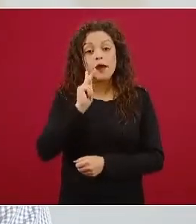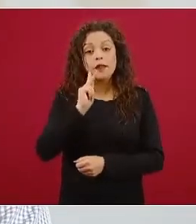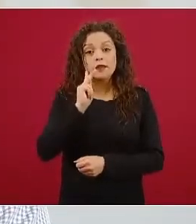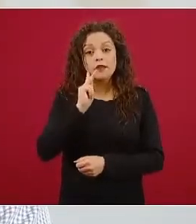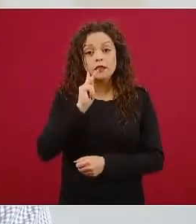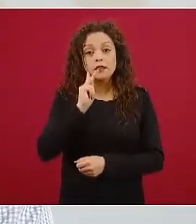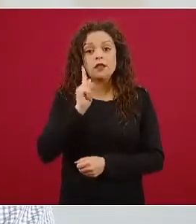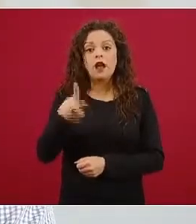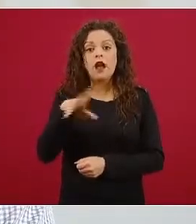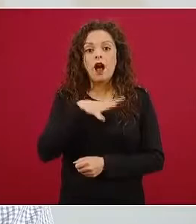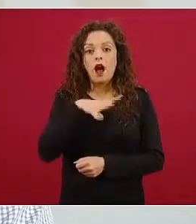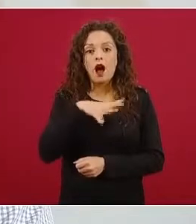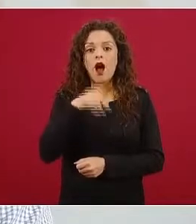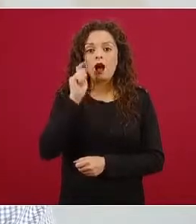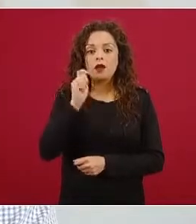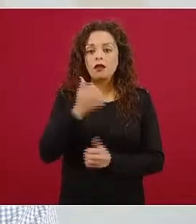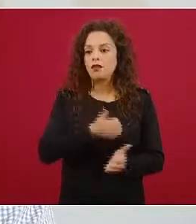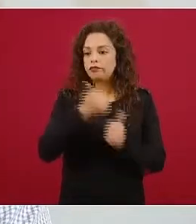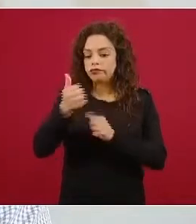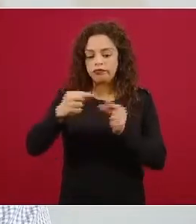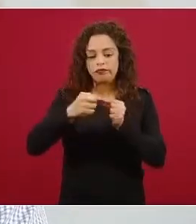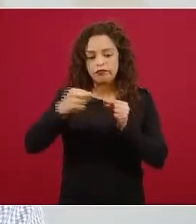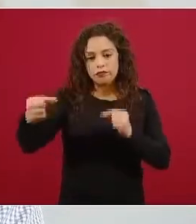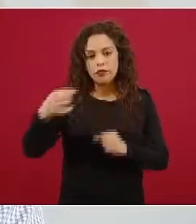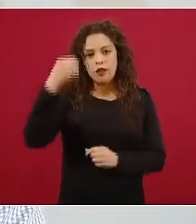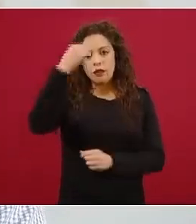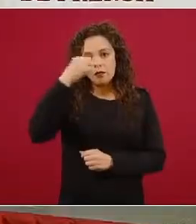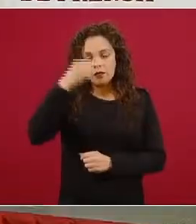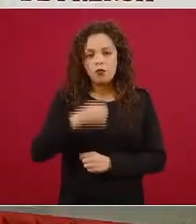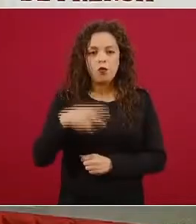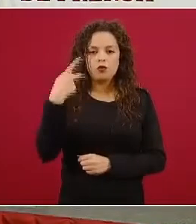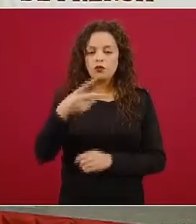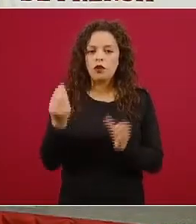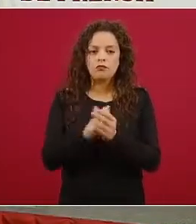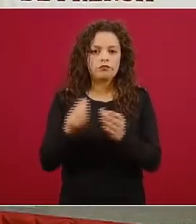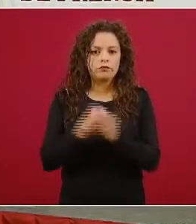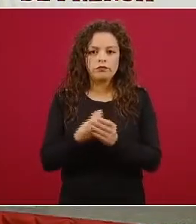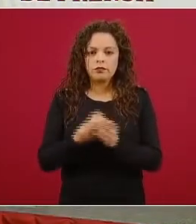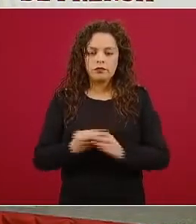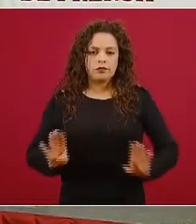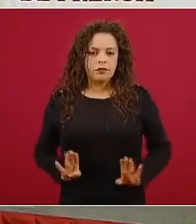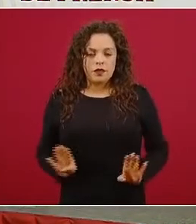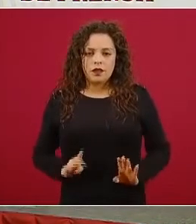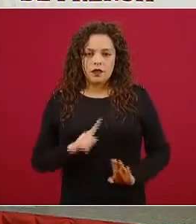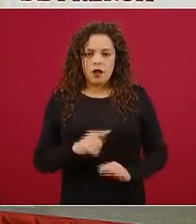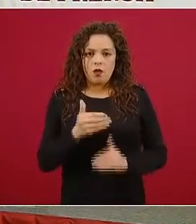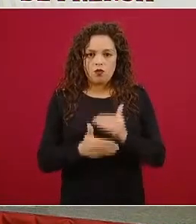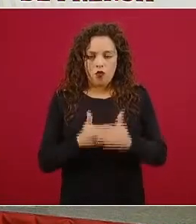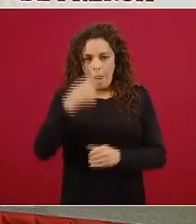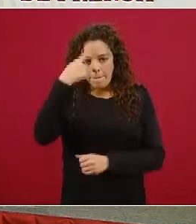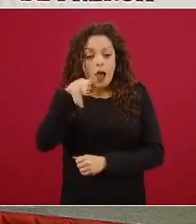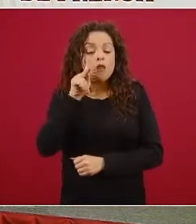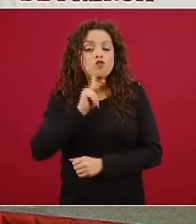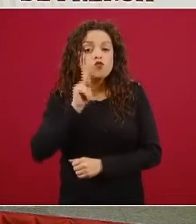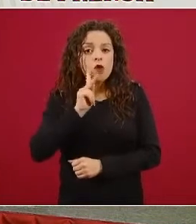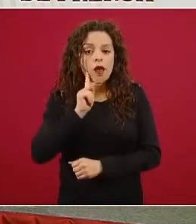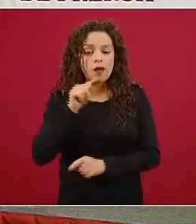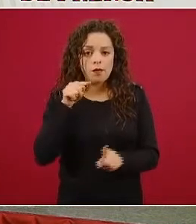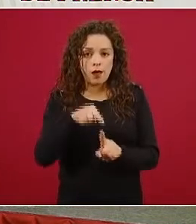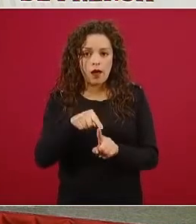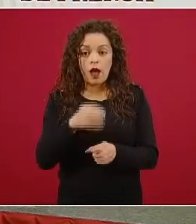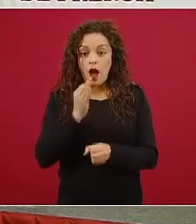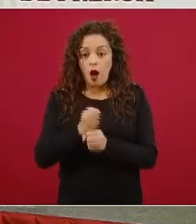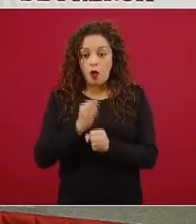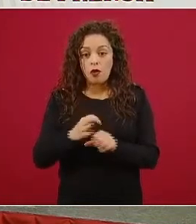medio de transporte viral, su hisopo y el procesamiento correspondiente, es decir, la prueba en sí, actualmente